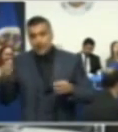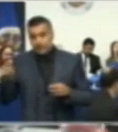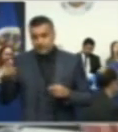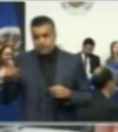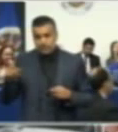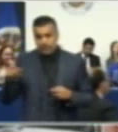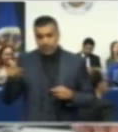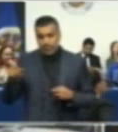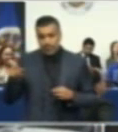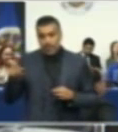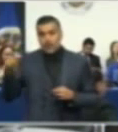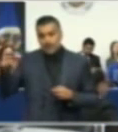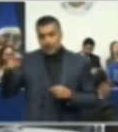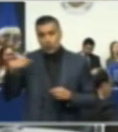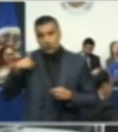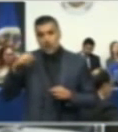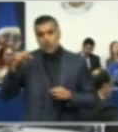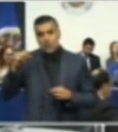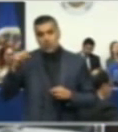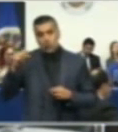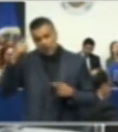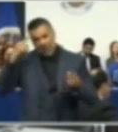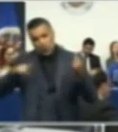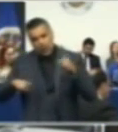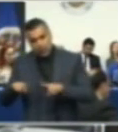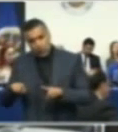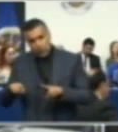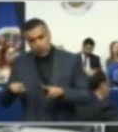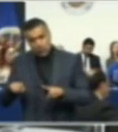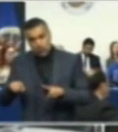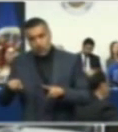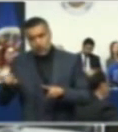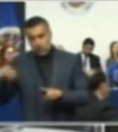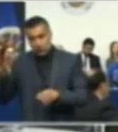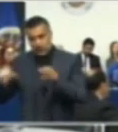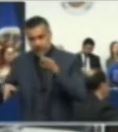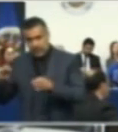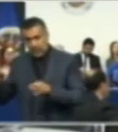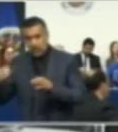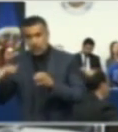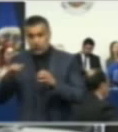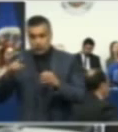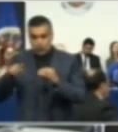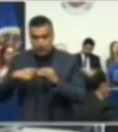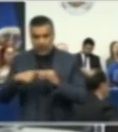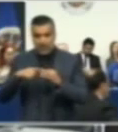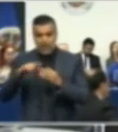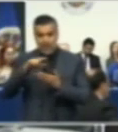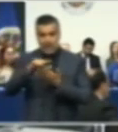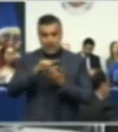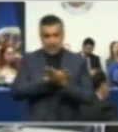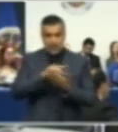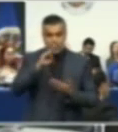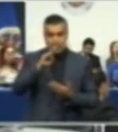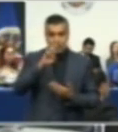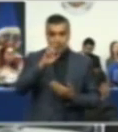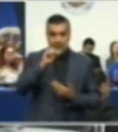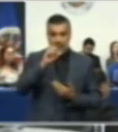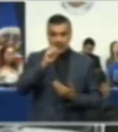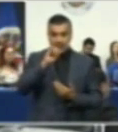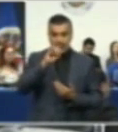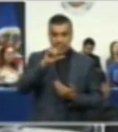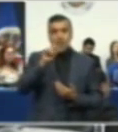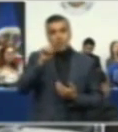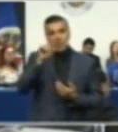una suscripción o un acuerdo al interior del Poder Judicial con relación a las reglas de Brasilia, pero falta ver